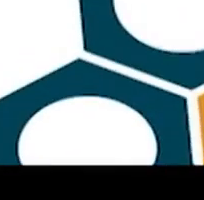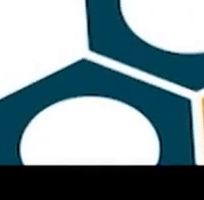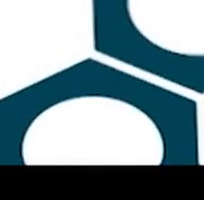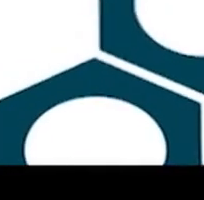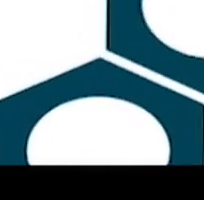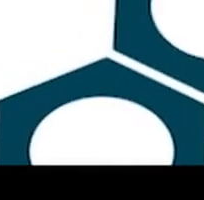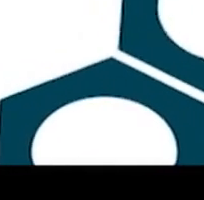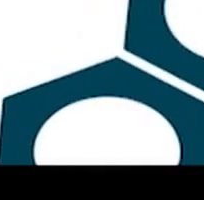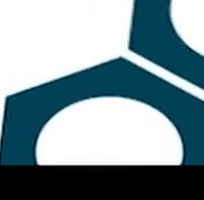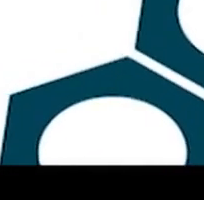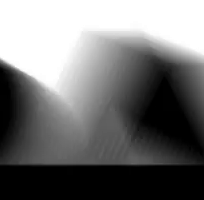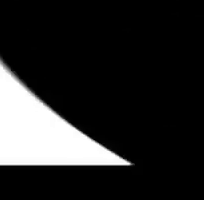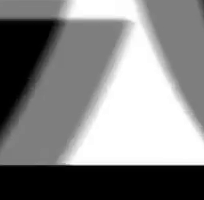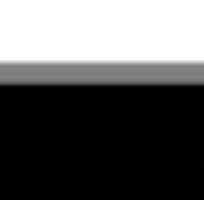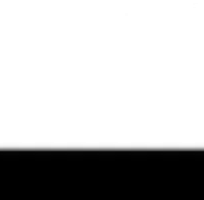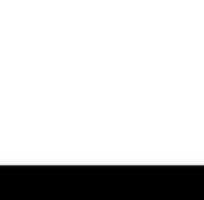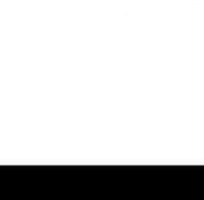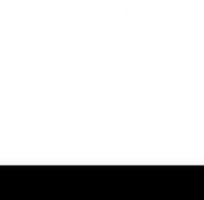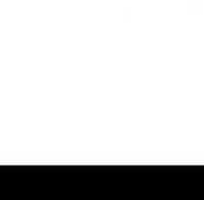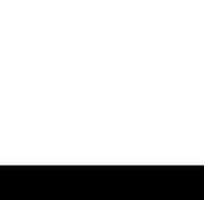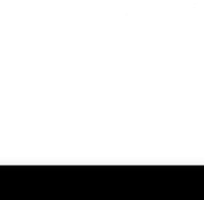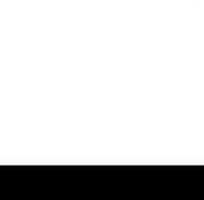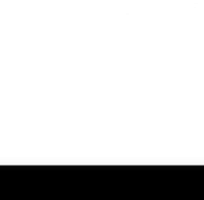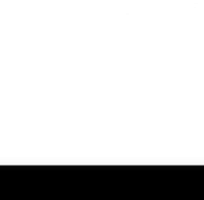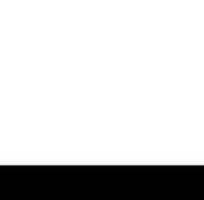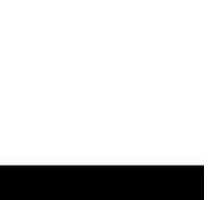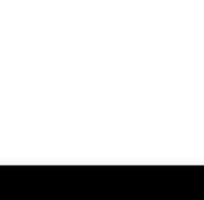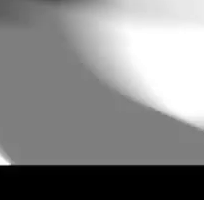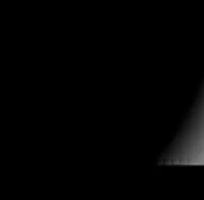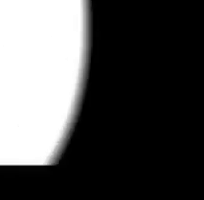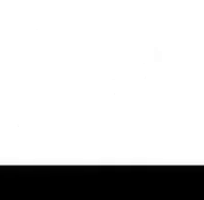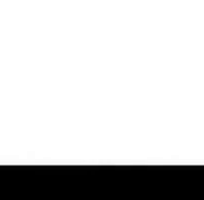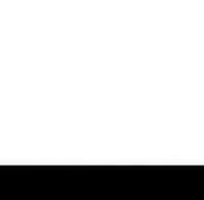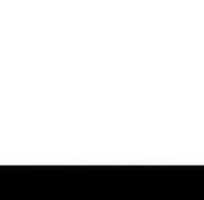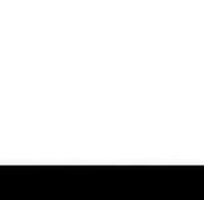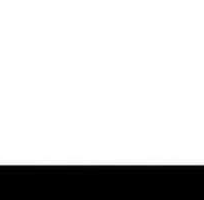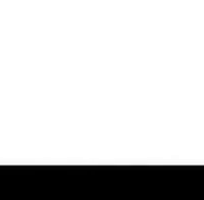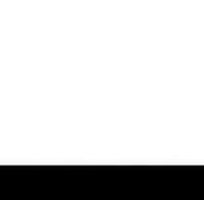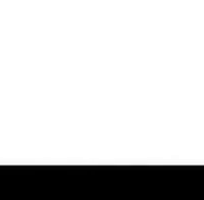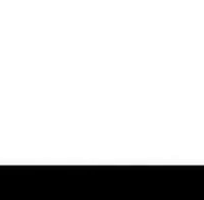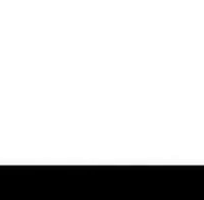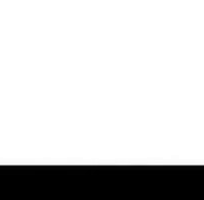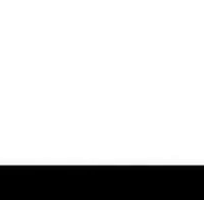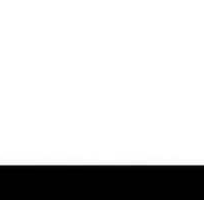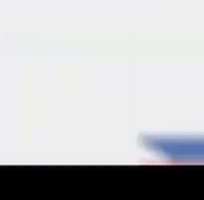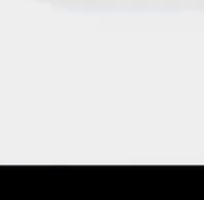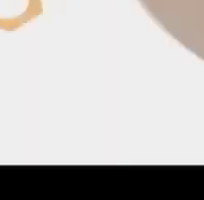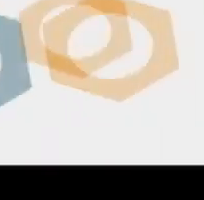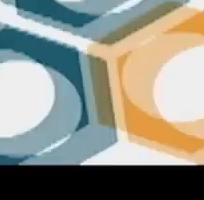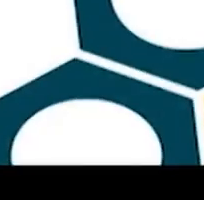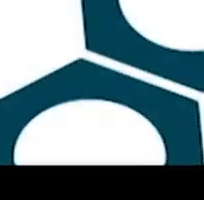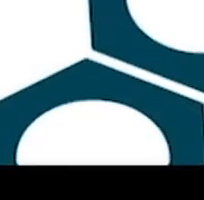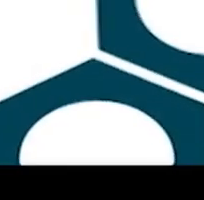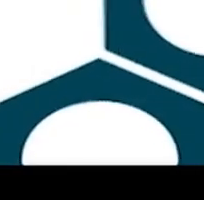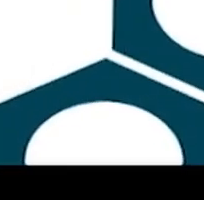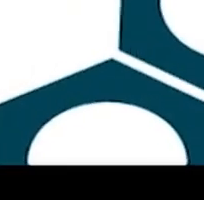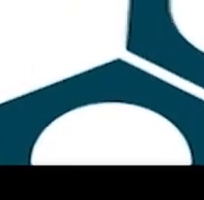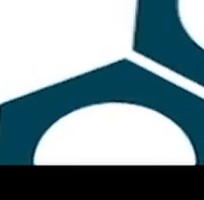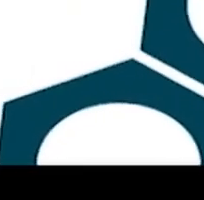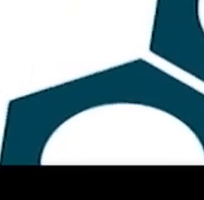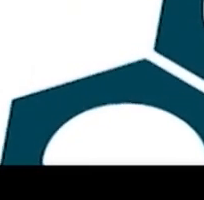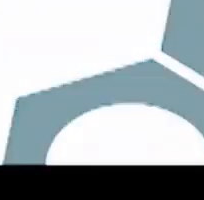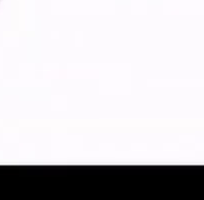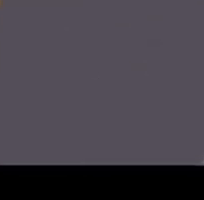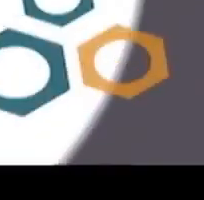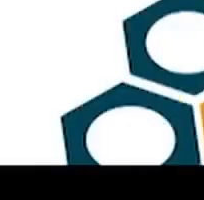Las elecciones municipales del 2 de febrero se viven de cerca. Recuerde llevar su cédula en buen estado. Tiene un máximo de